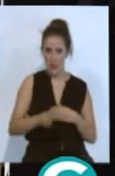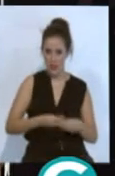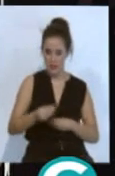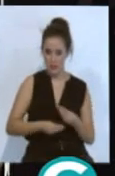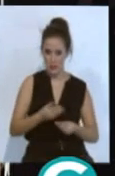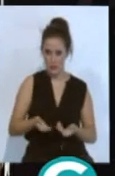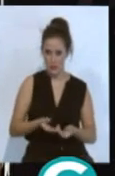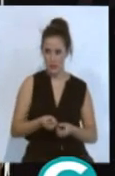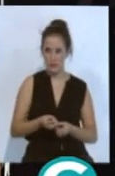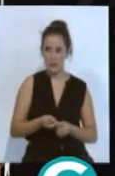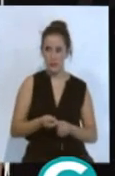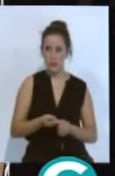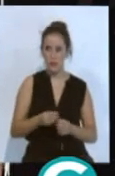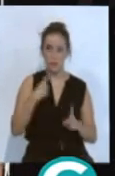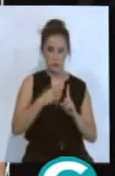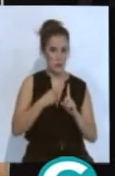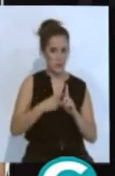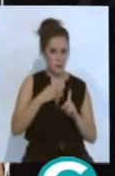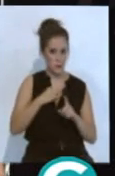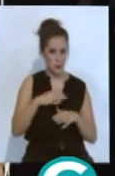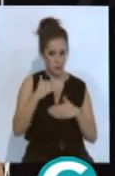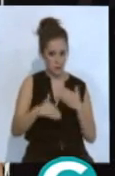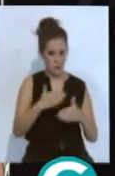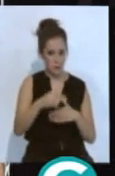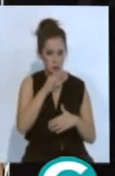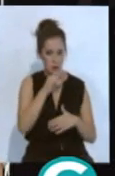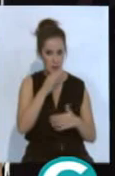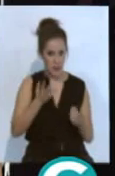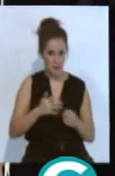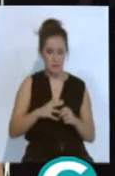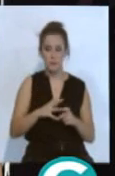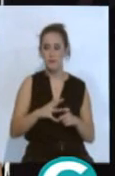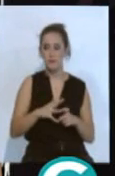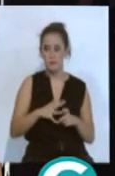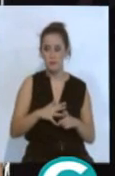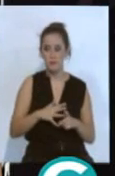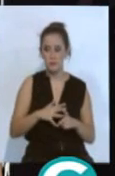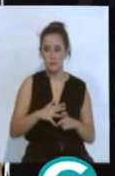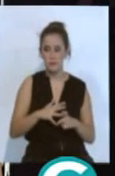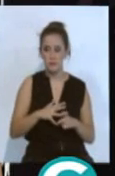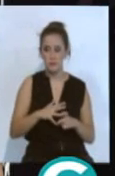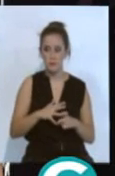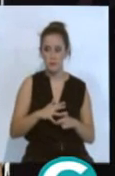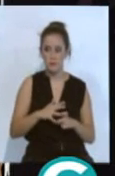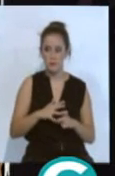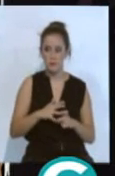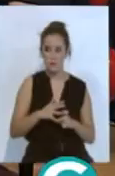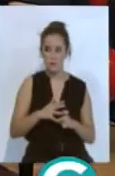hoy día podrían para cantarlas, ¿entiendes? Podrían servir. Están vigentes todavía. En el... Que encaja perfectamente ahora en la actualidad. ¿No? Buscaremos por coplas ejemplo,